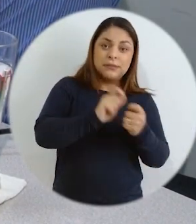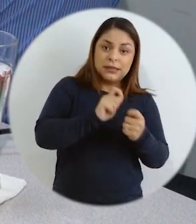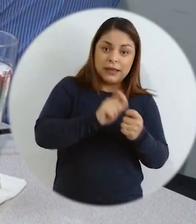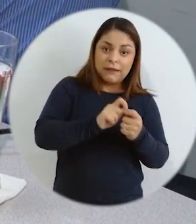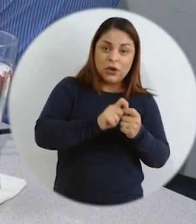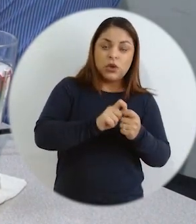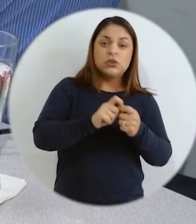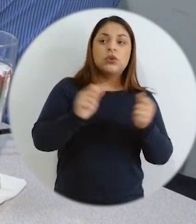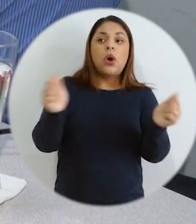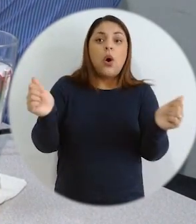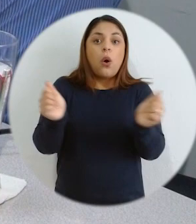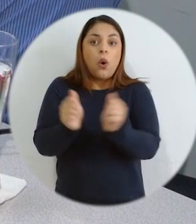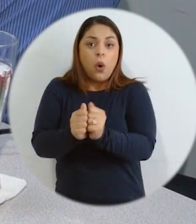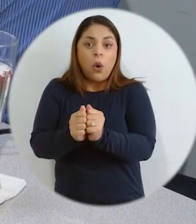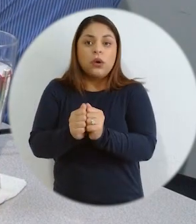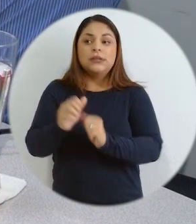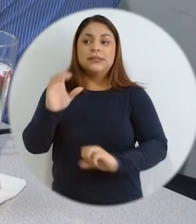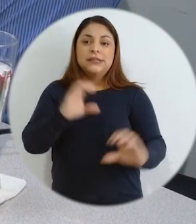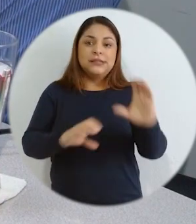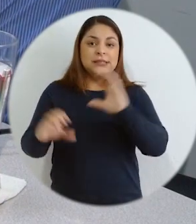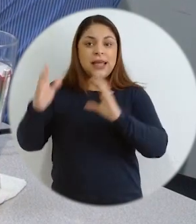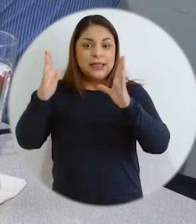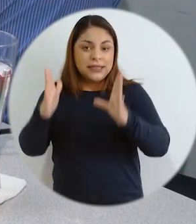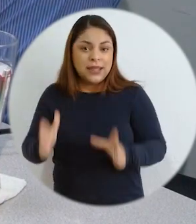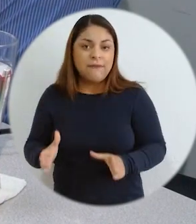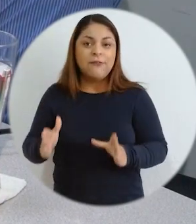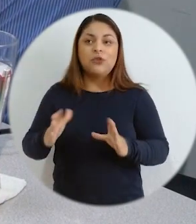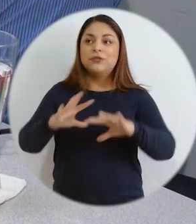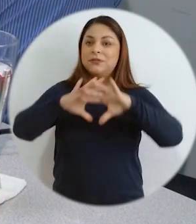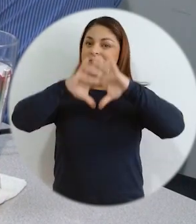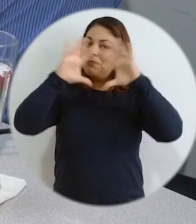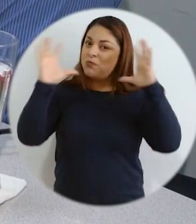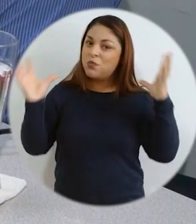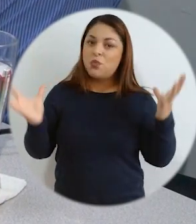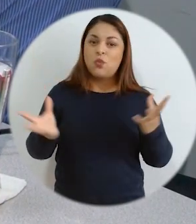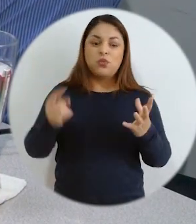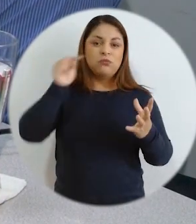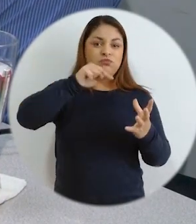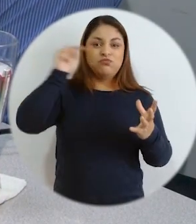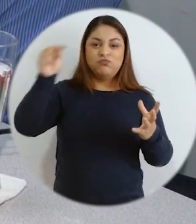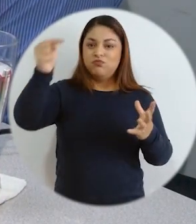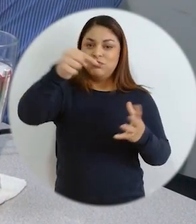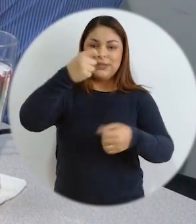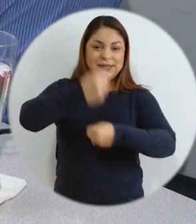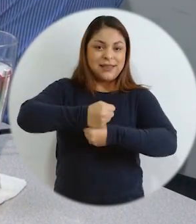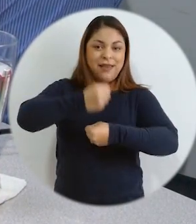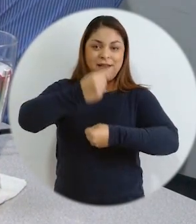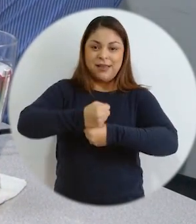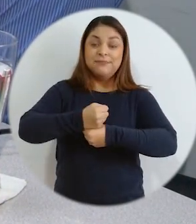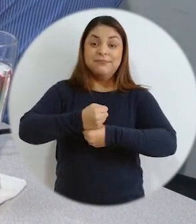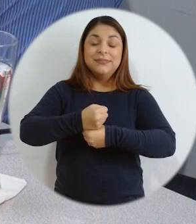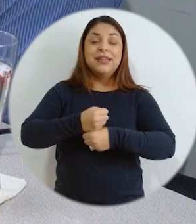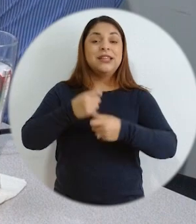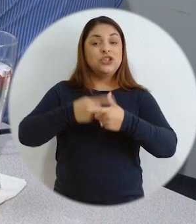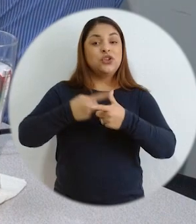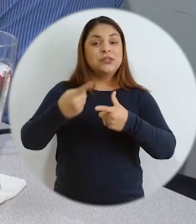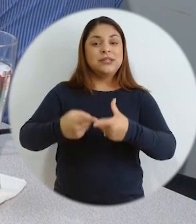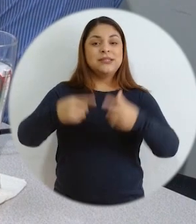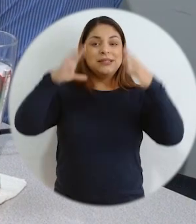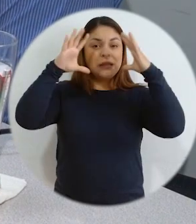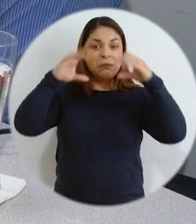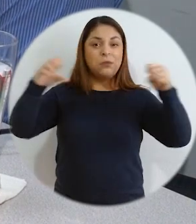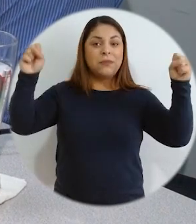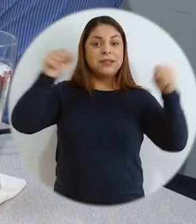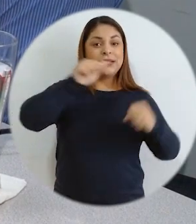muy específicos y que están de la mano trabajando con científicos y científicas de todas partes del mundo. Claro. Entonces, la